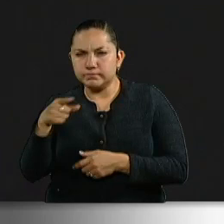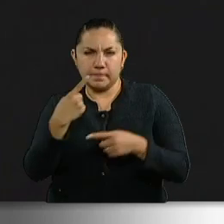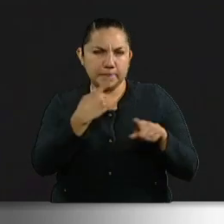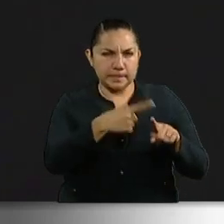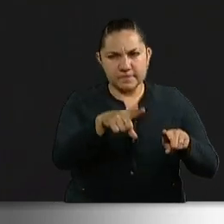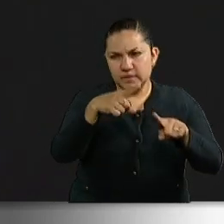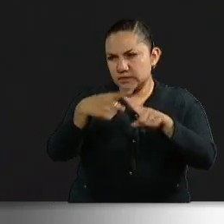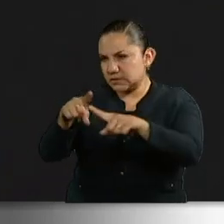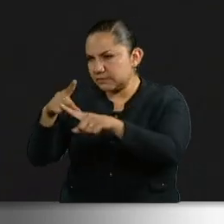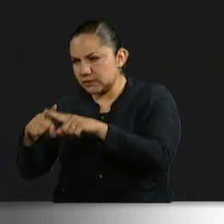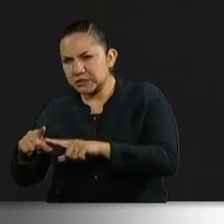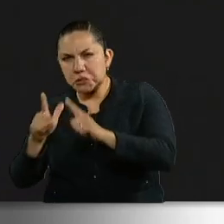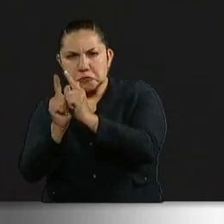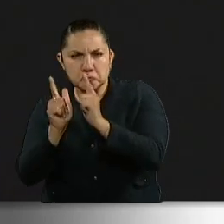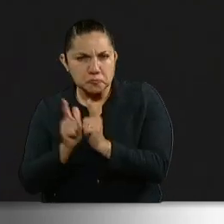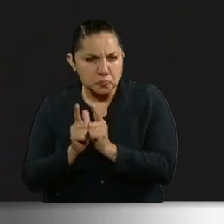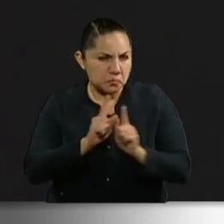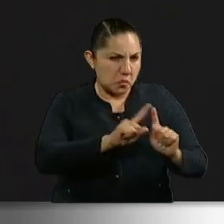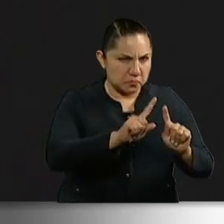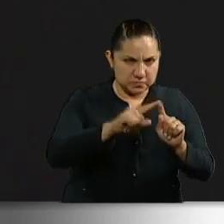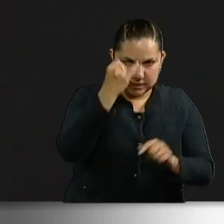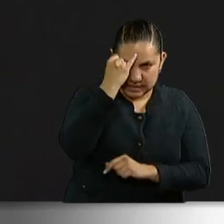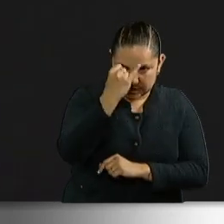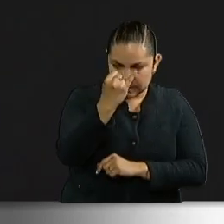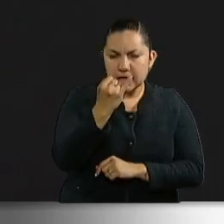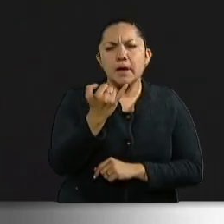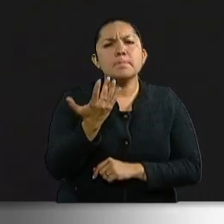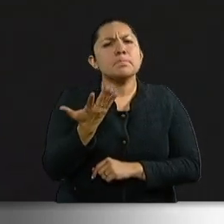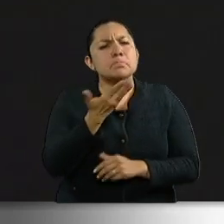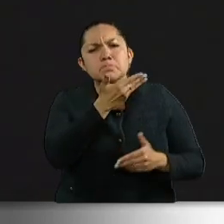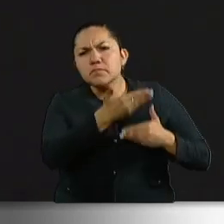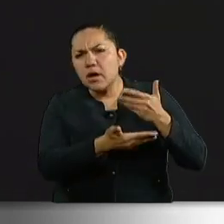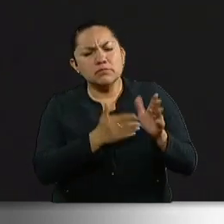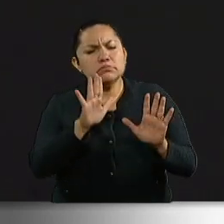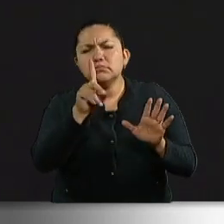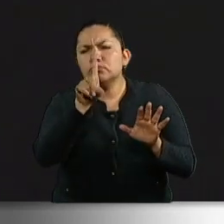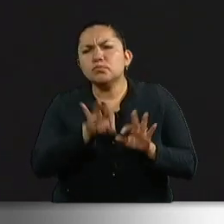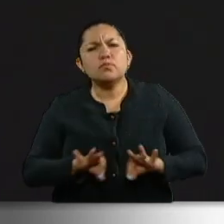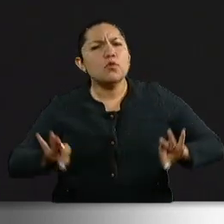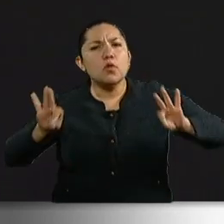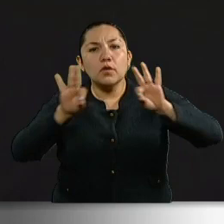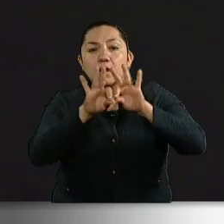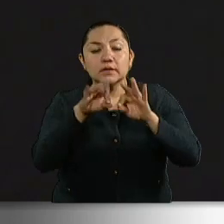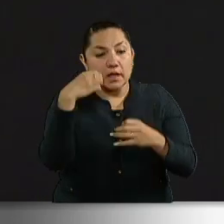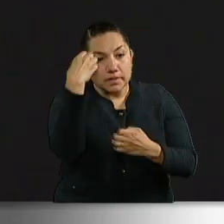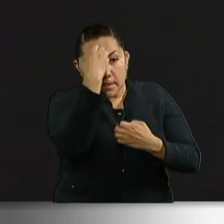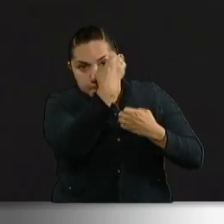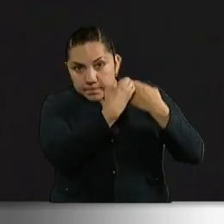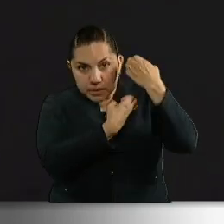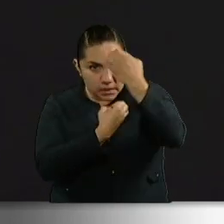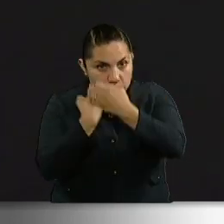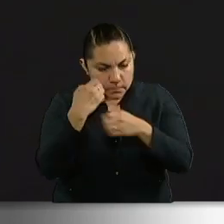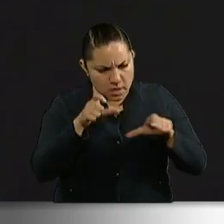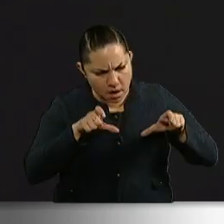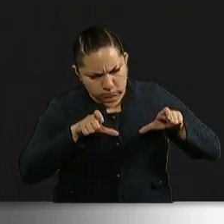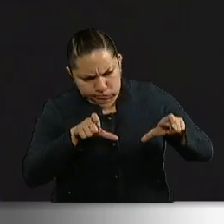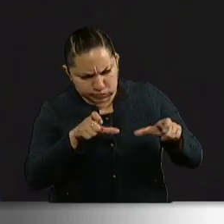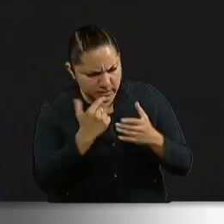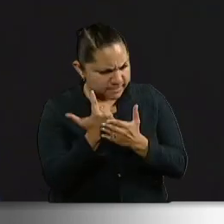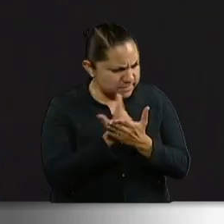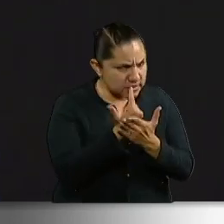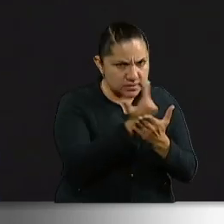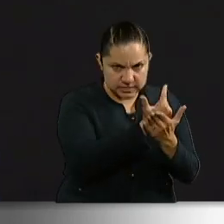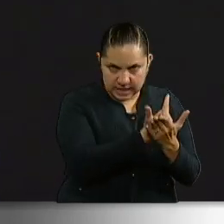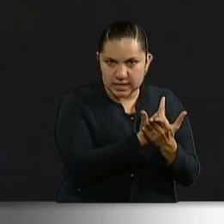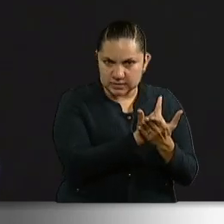importante, sin lugar a dudas, es generar una fiscalización sin ningún tipo de tinte político, más allá que el aplicar la